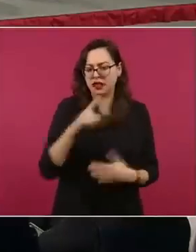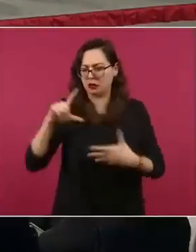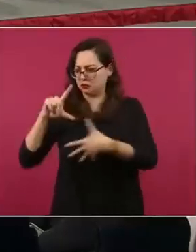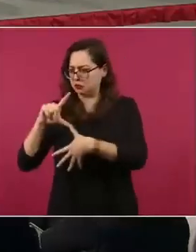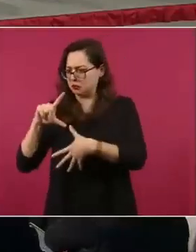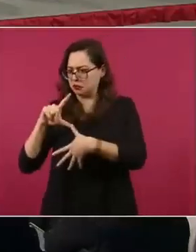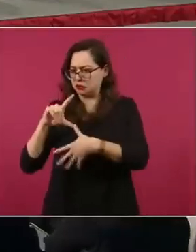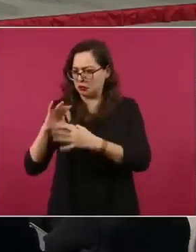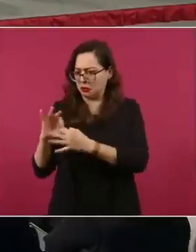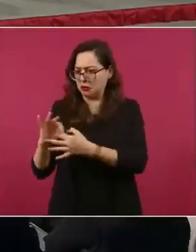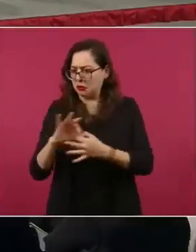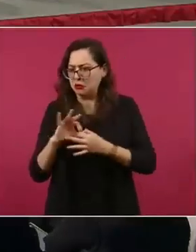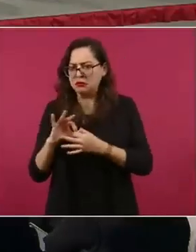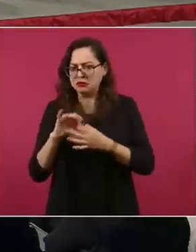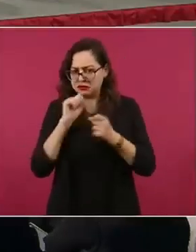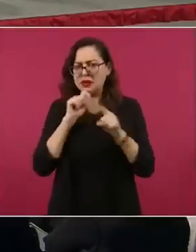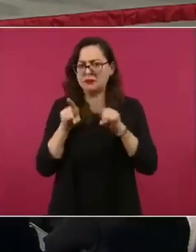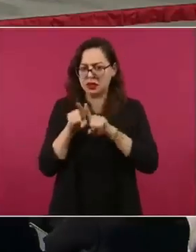posiciones independientes.